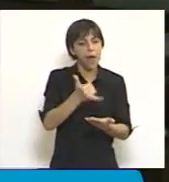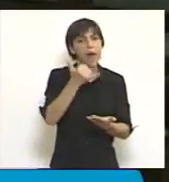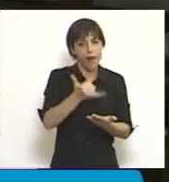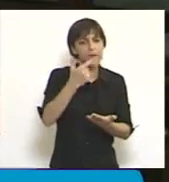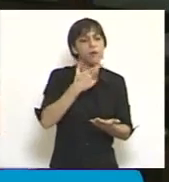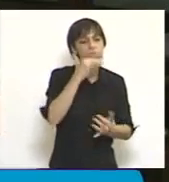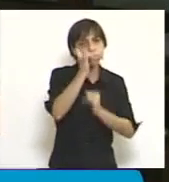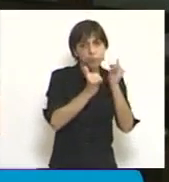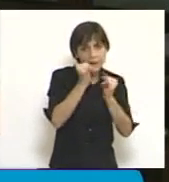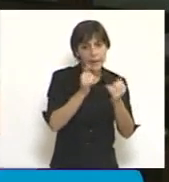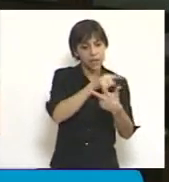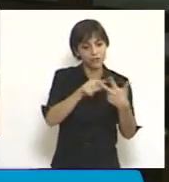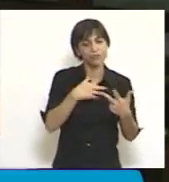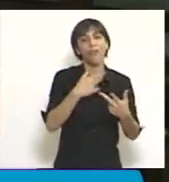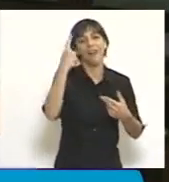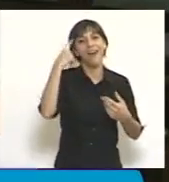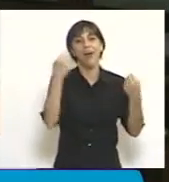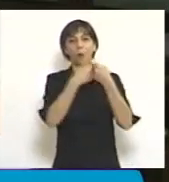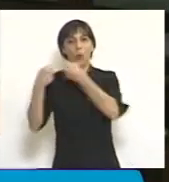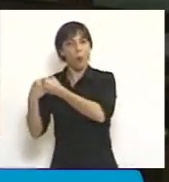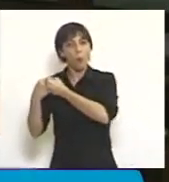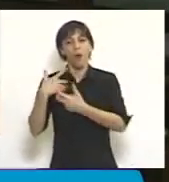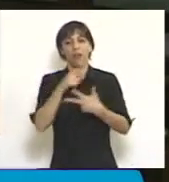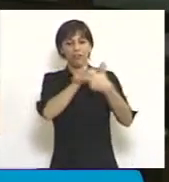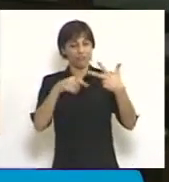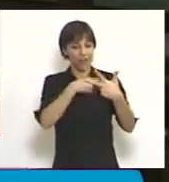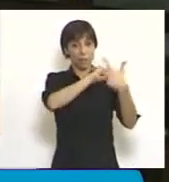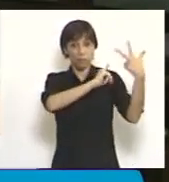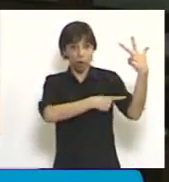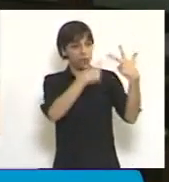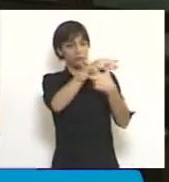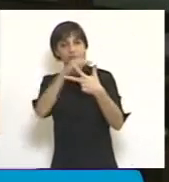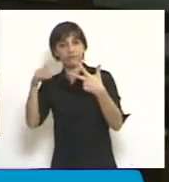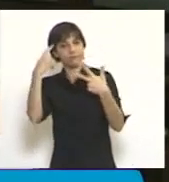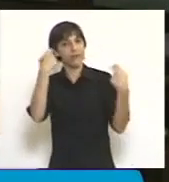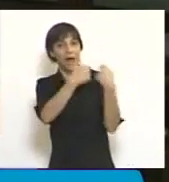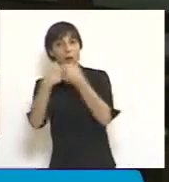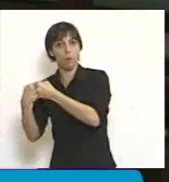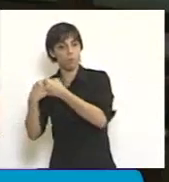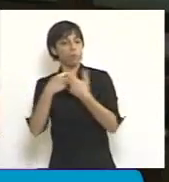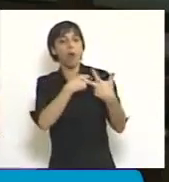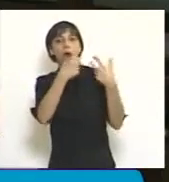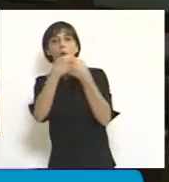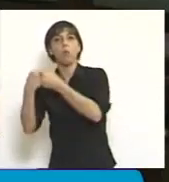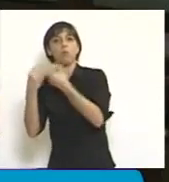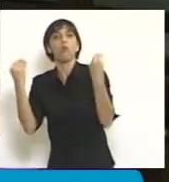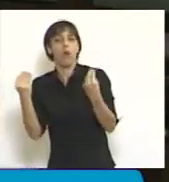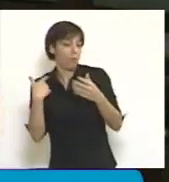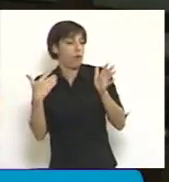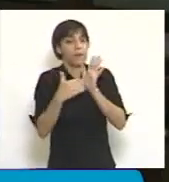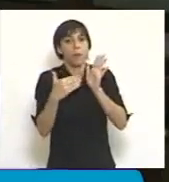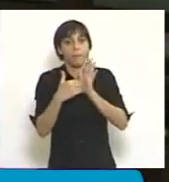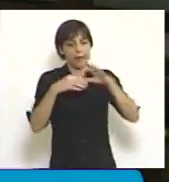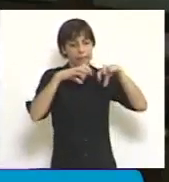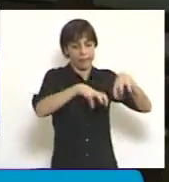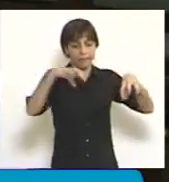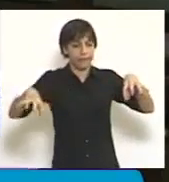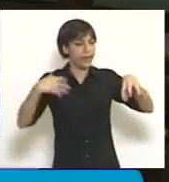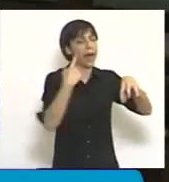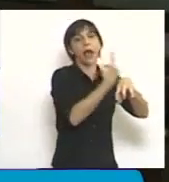tener muy presente en ese sentido que la Corte estableció en esos fallos que debían